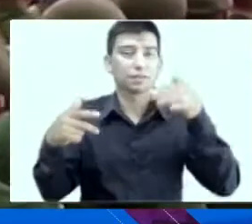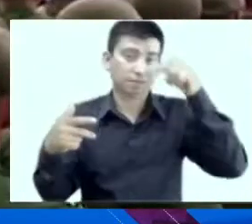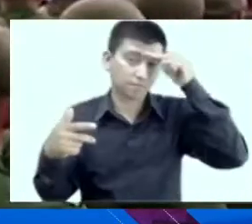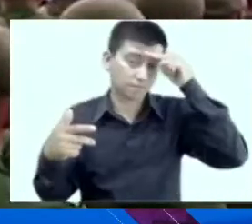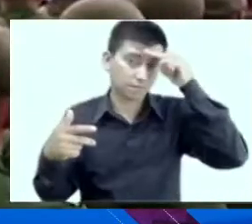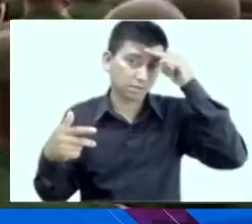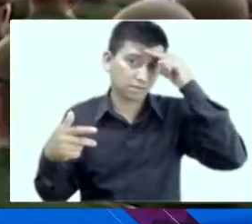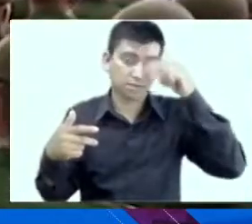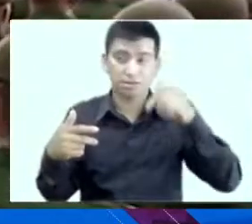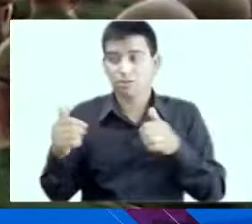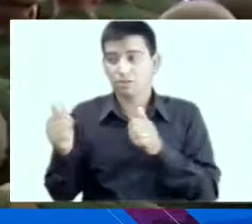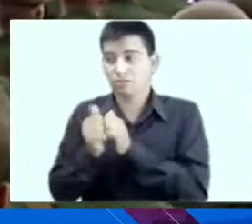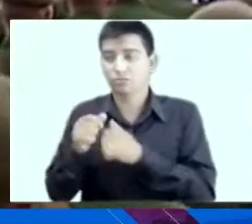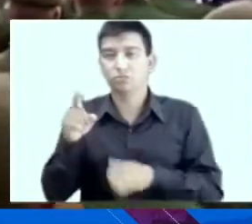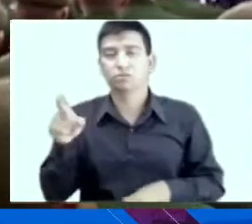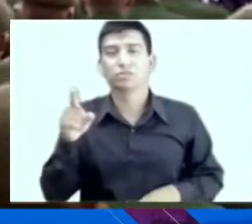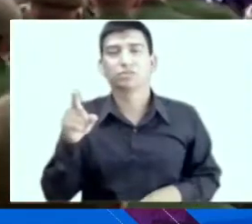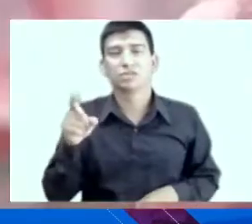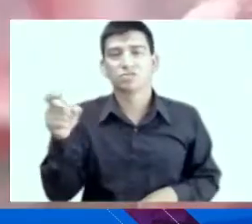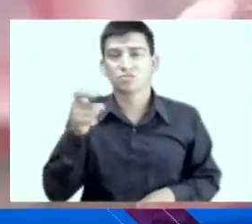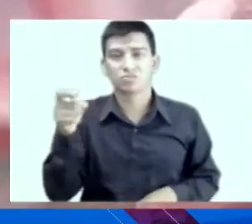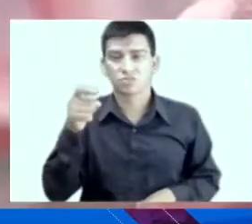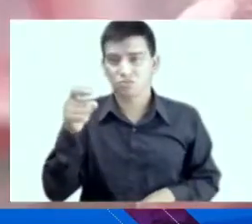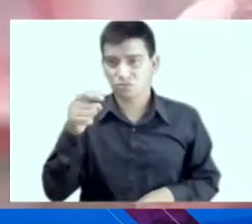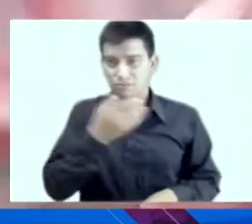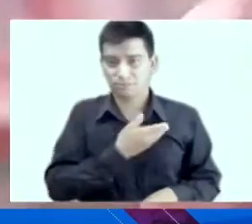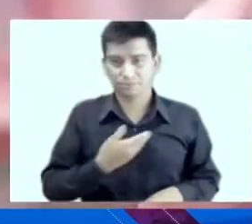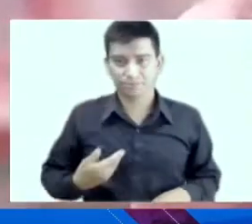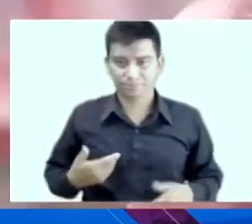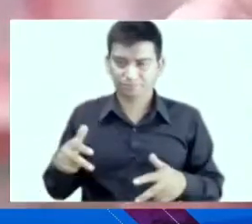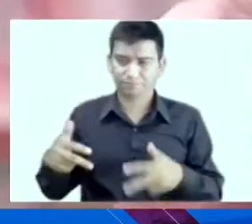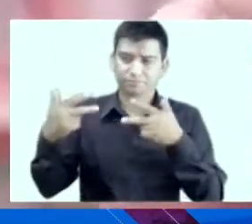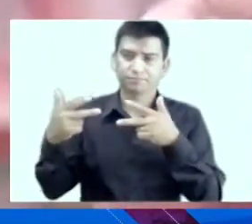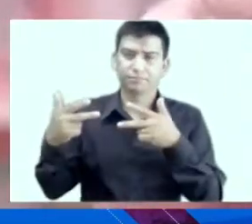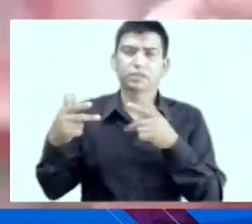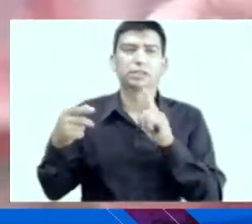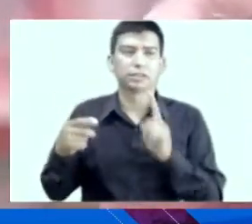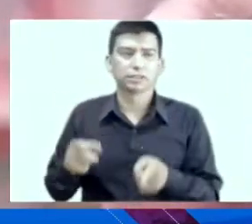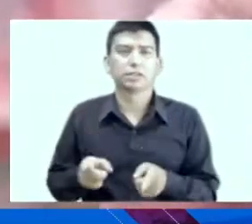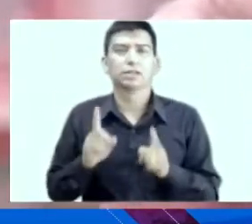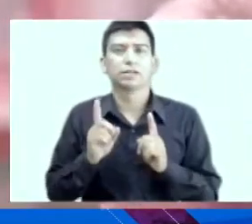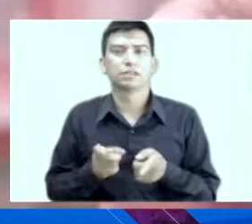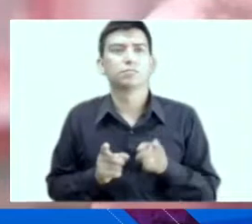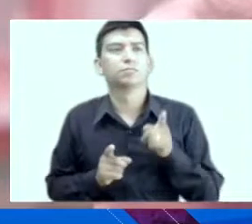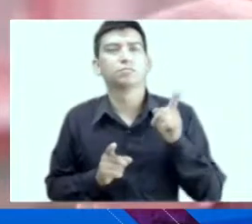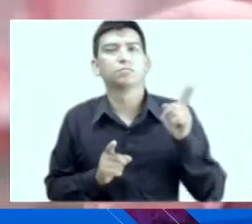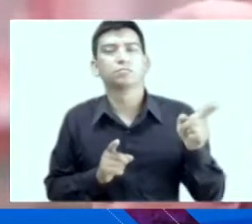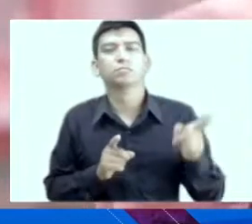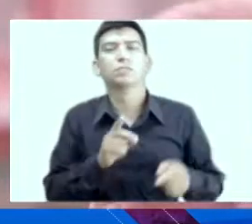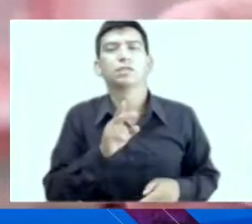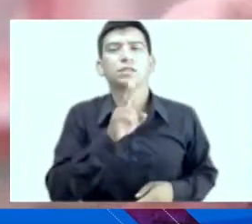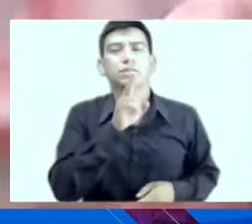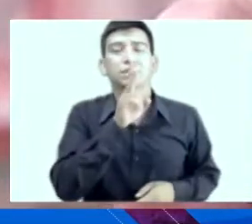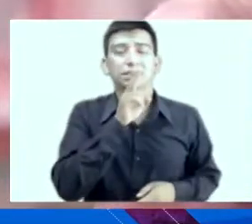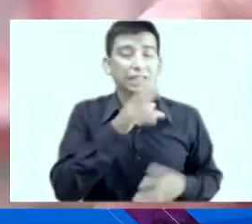homólogo Vladimir Putin, pero en paralelo también ocurrieron otros eventos como la llamada telefónica del secretario de Estado de los Estados Unidos, Anthony